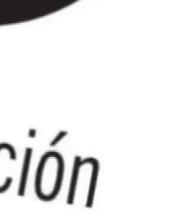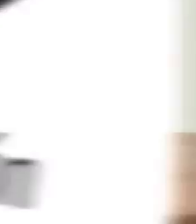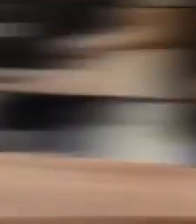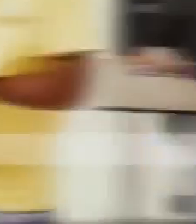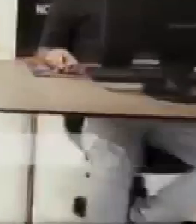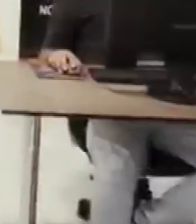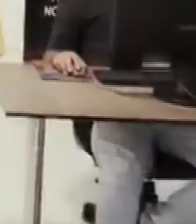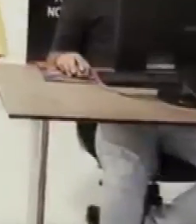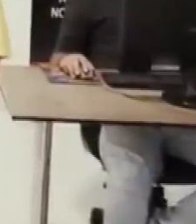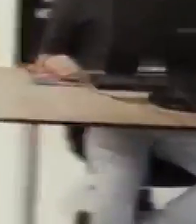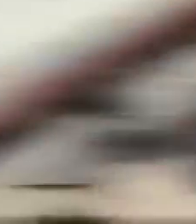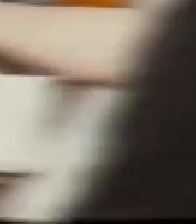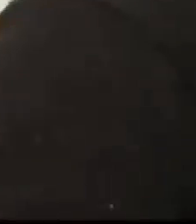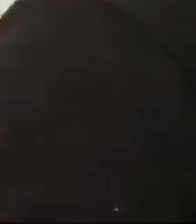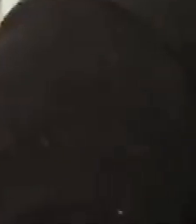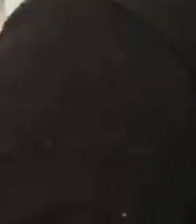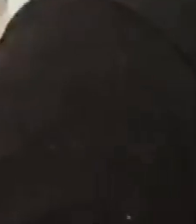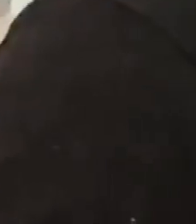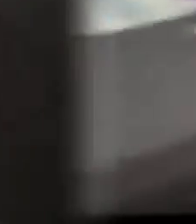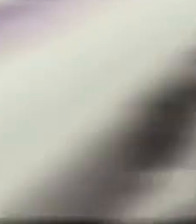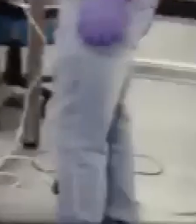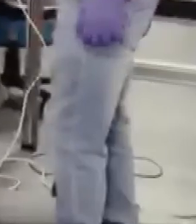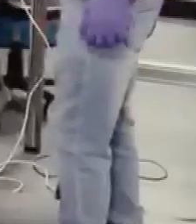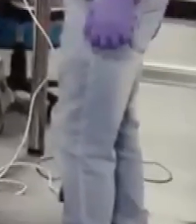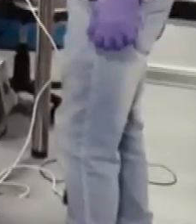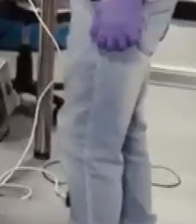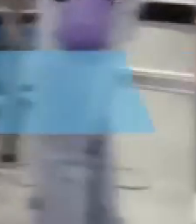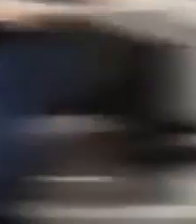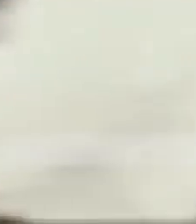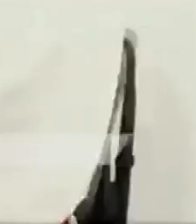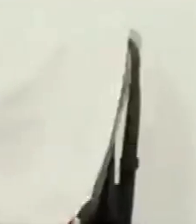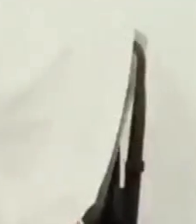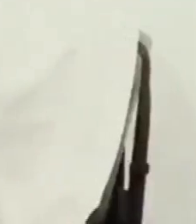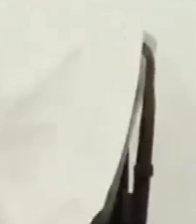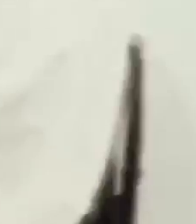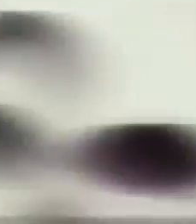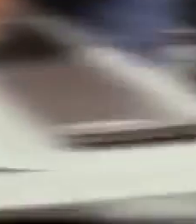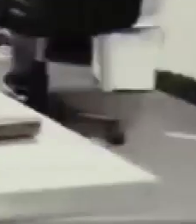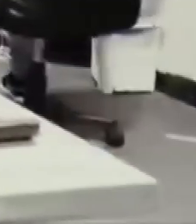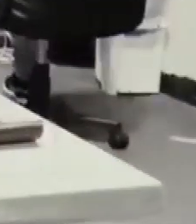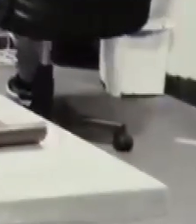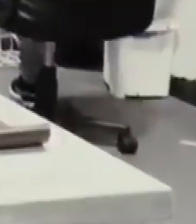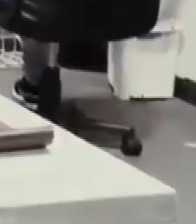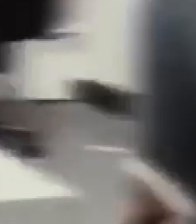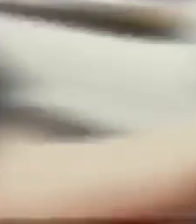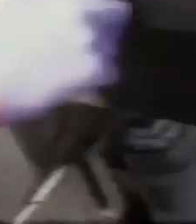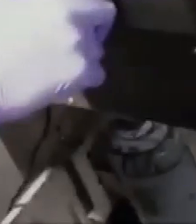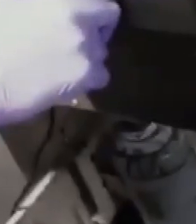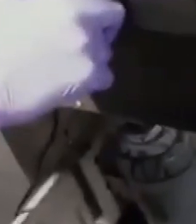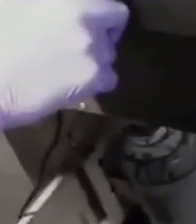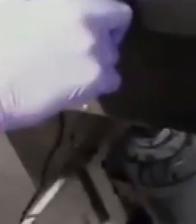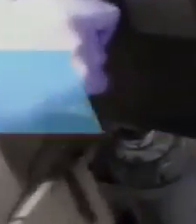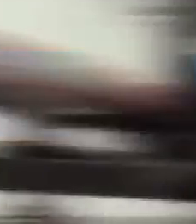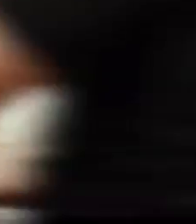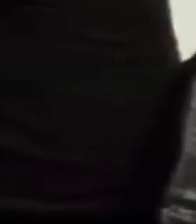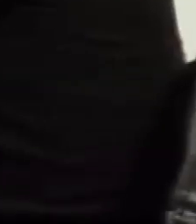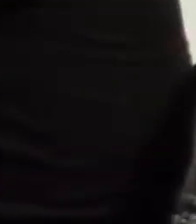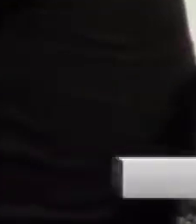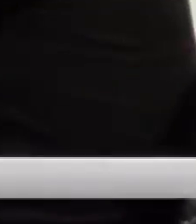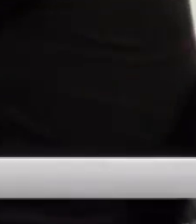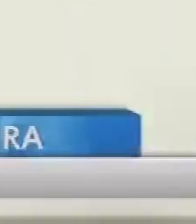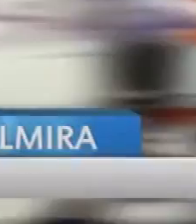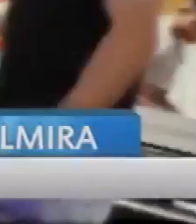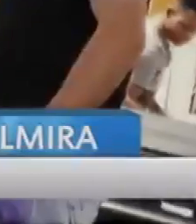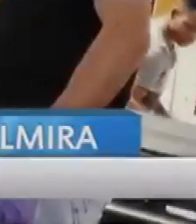Dusan Publicidad Digital, diseño, impresión, instalación y publicidad. Estamos ubicados en la carrera 28,